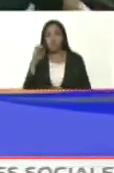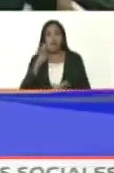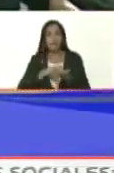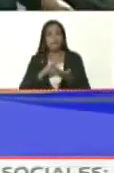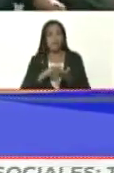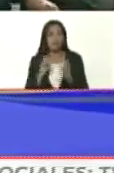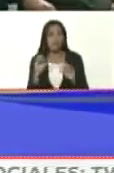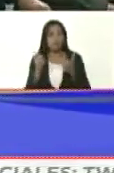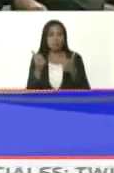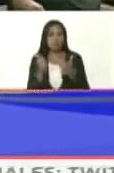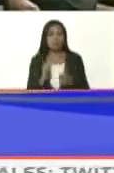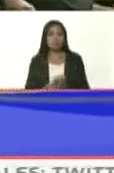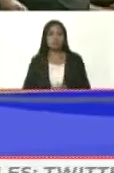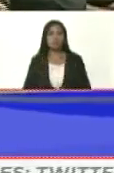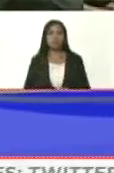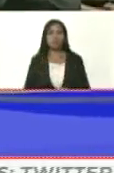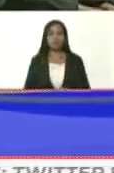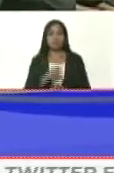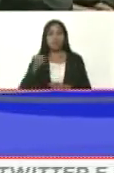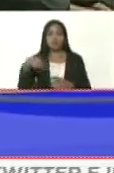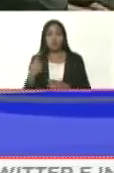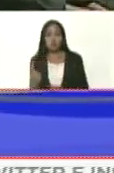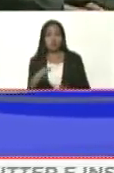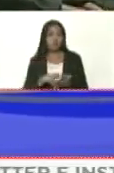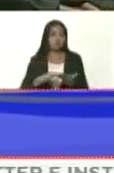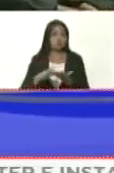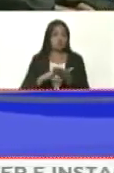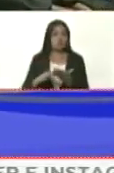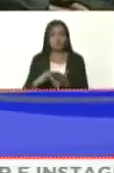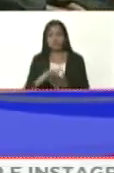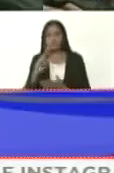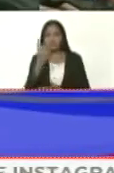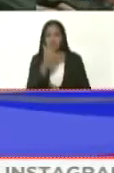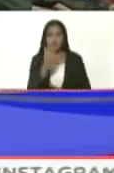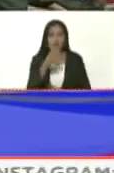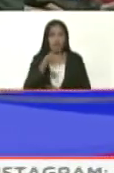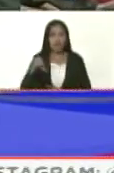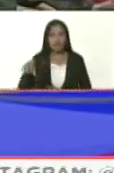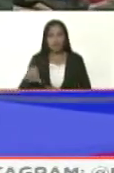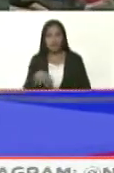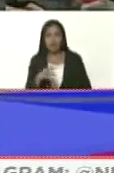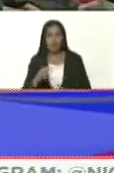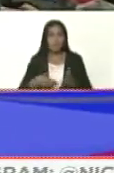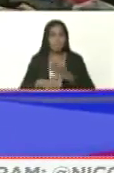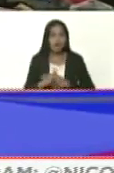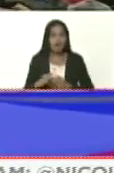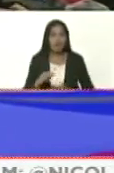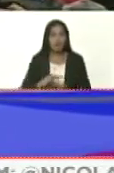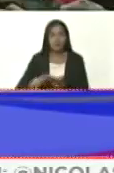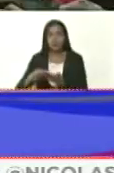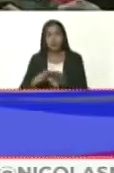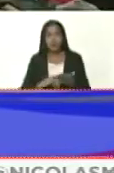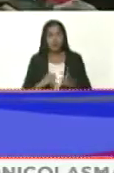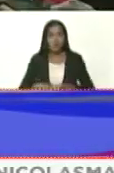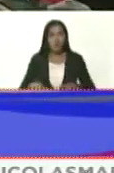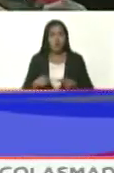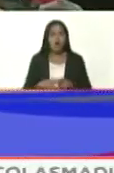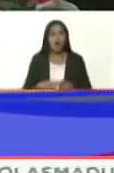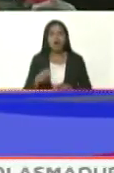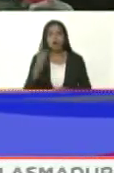Miranda. Y una vez que consolidemos esos primeros tres estados, vamos a ir a la instalación de la fibra